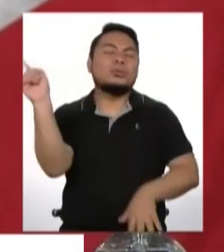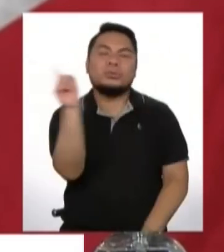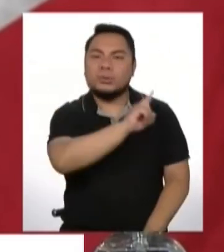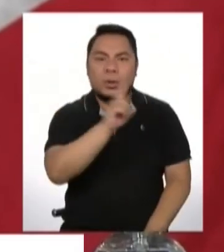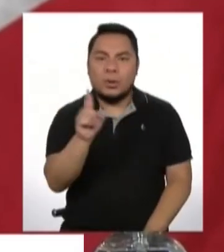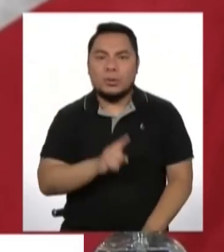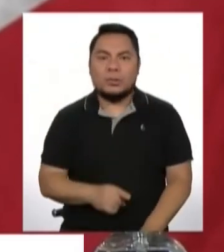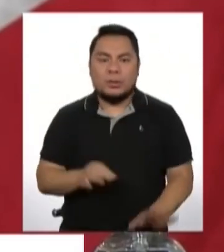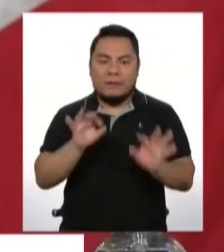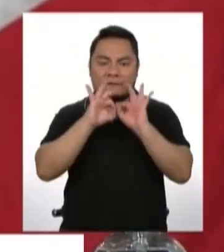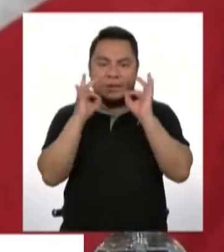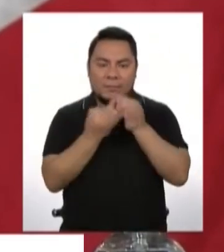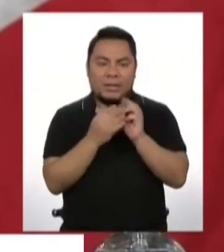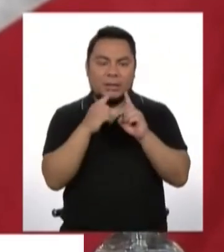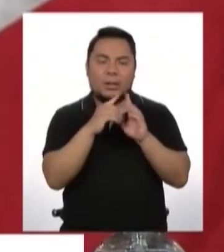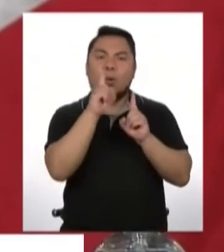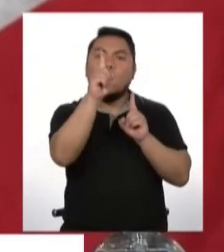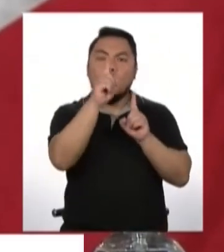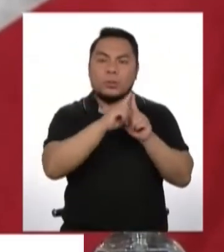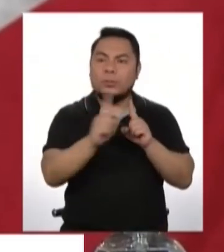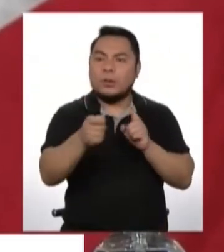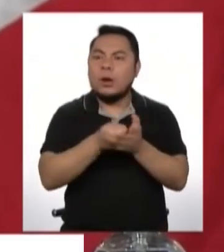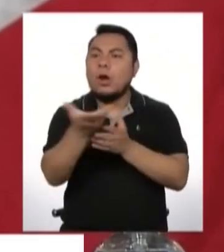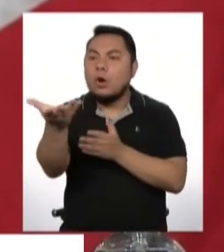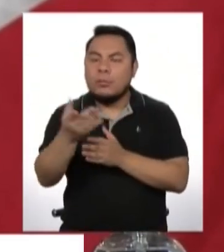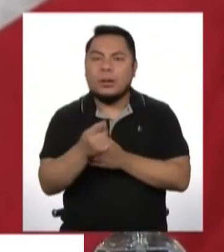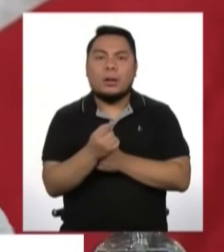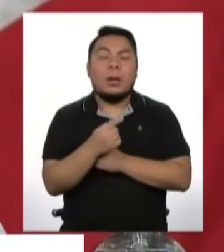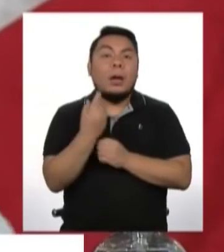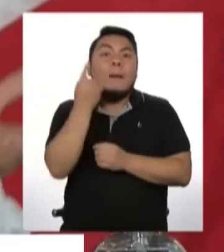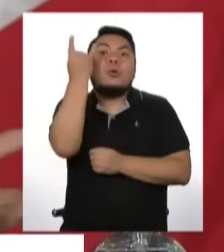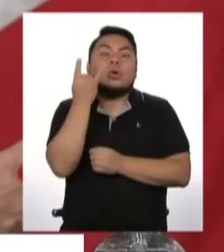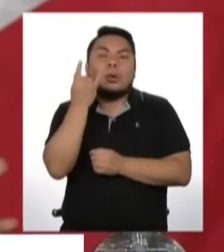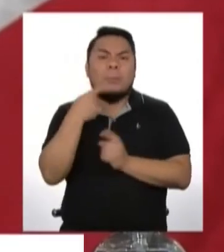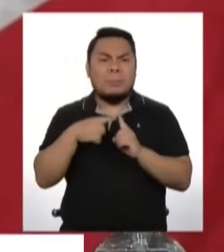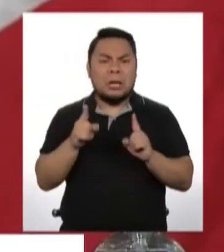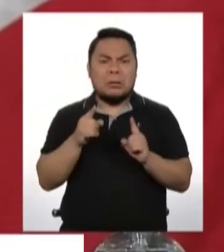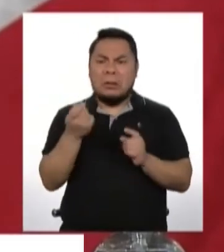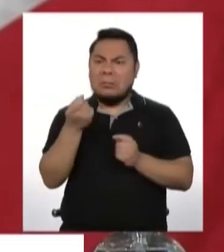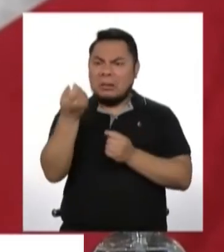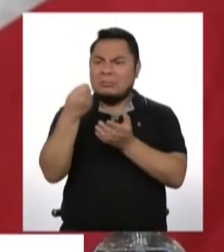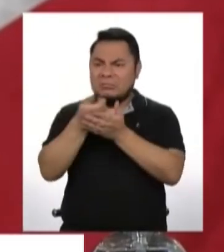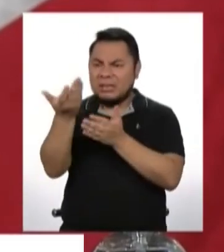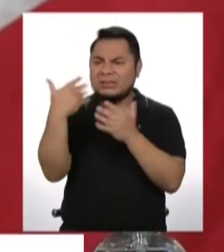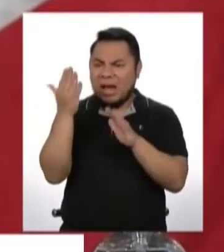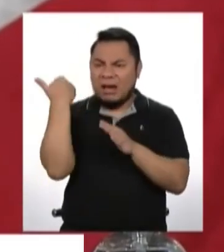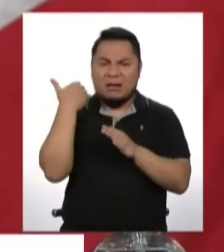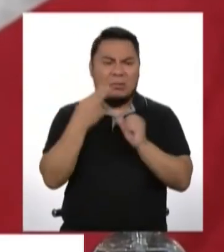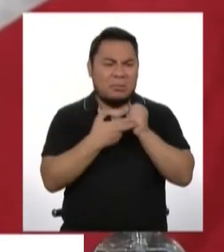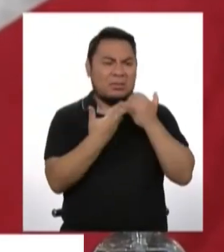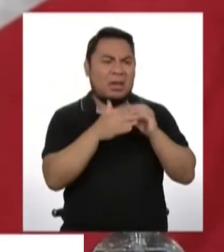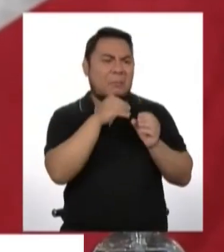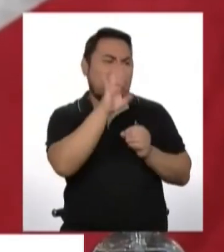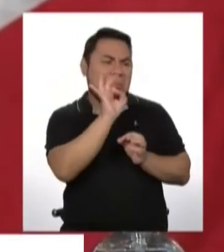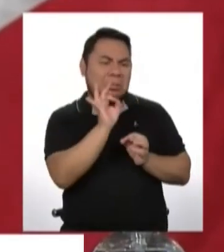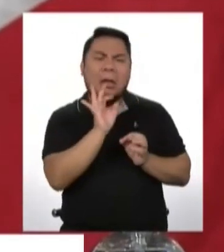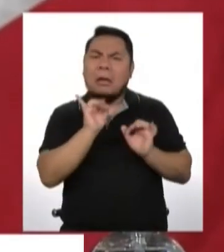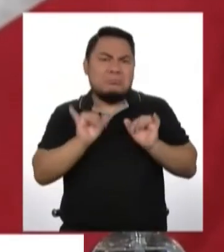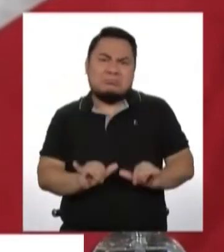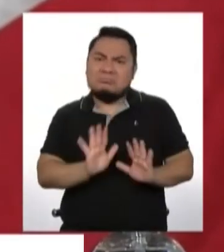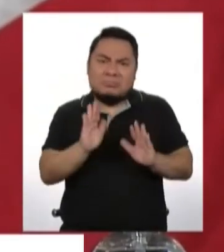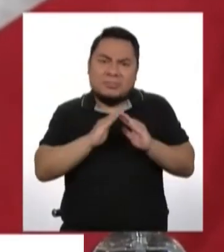tiene que salir. O sea, solo si tiene que salir. Porque si no hay motivo para salir, no sale. Lo que queremos es